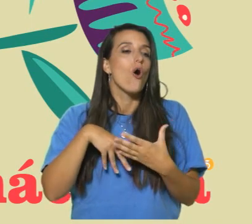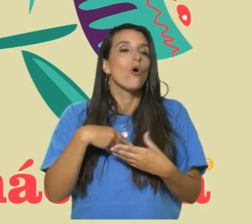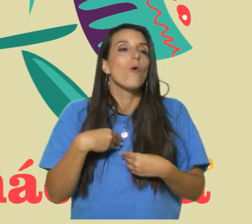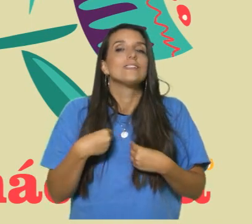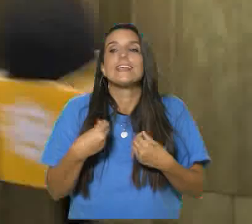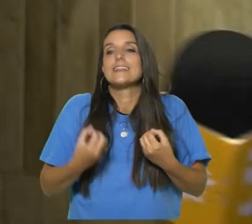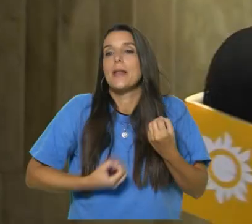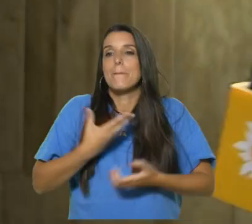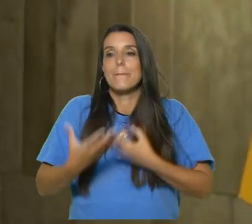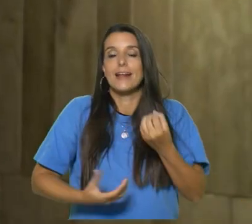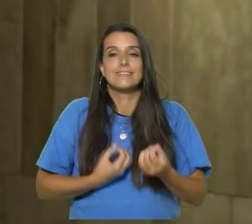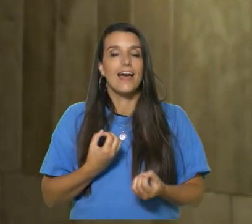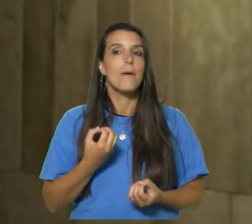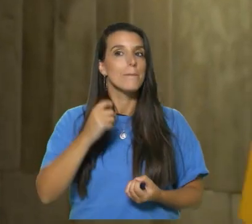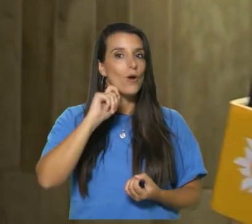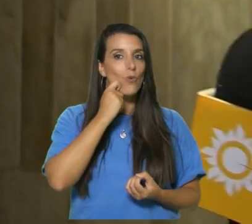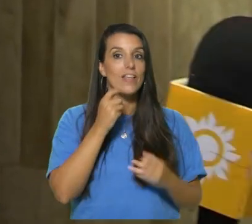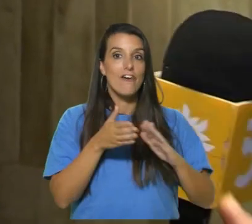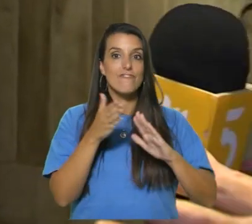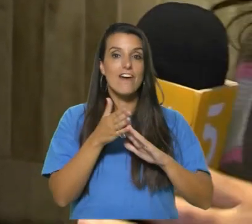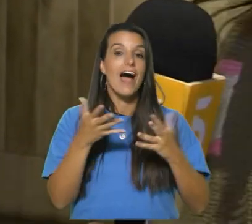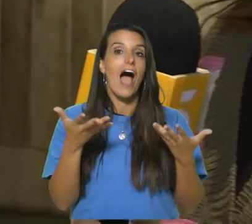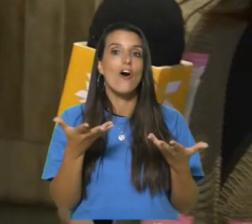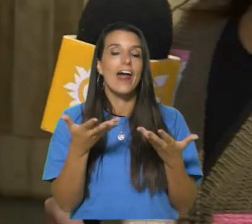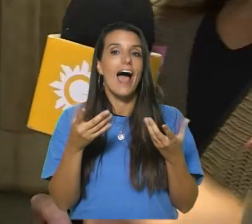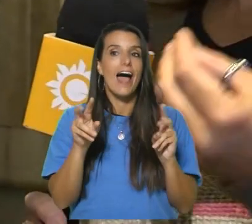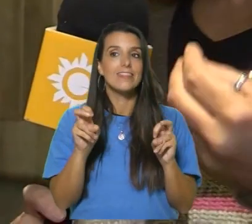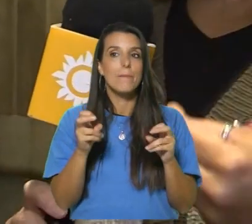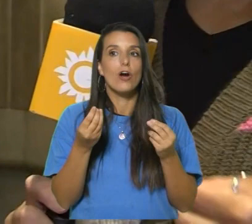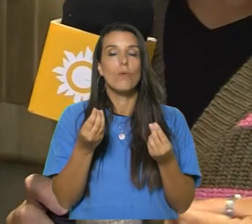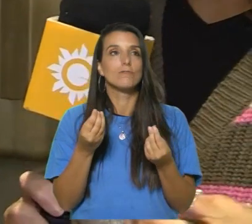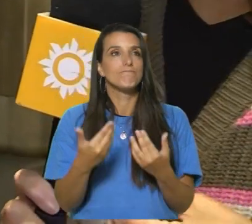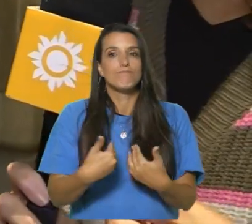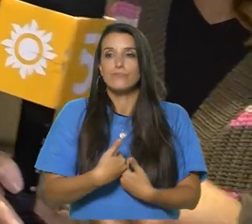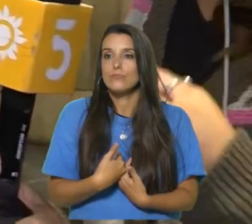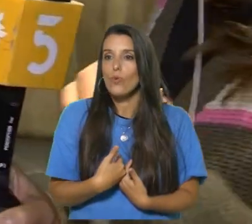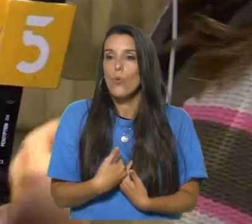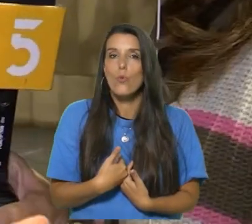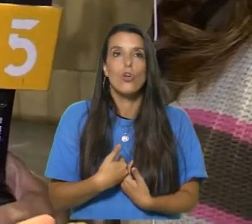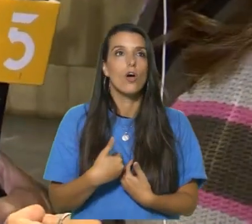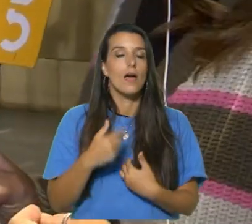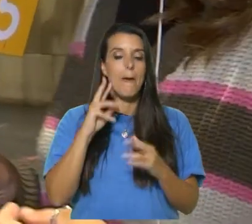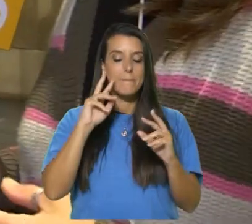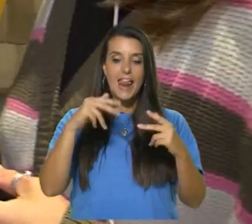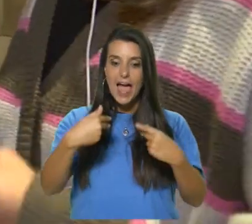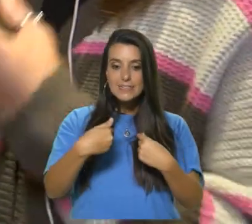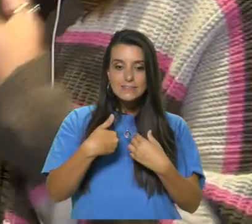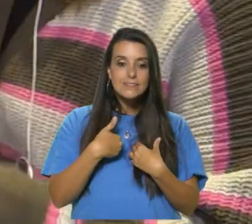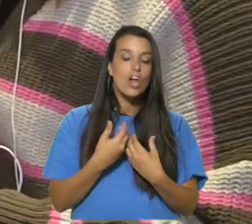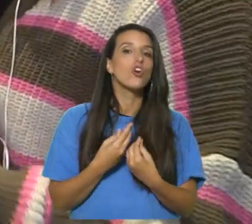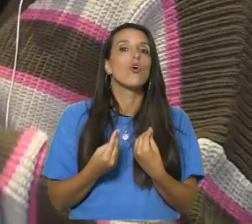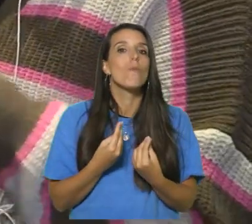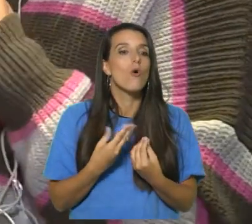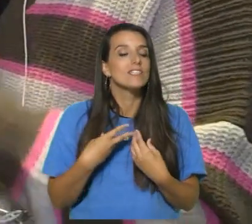desnudar los cuerpos hay como una tendencia no a esta cosa de a uno este mirarse a ver cómo